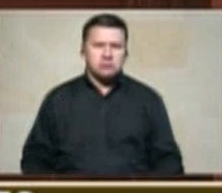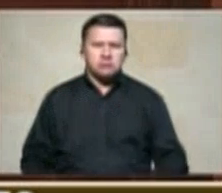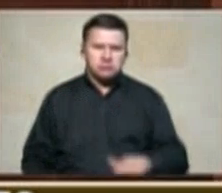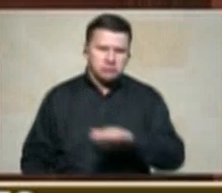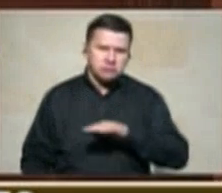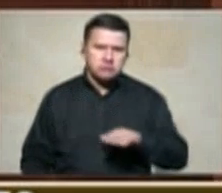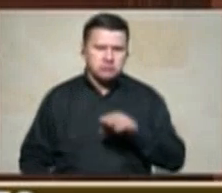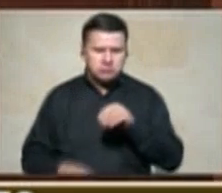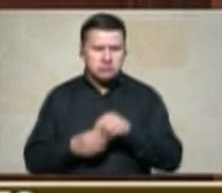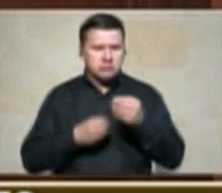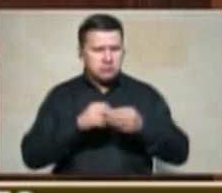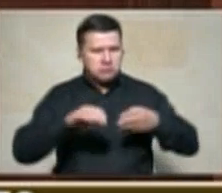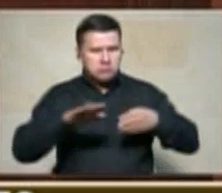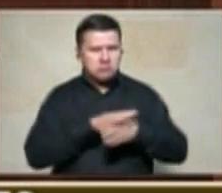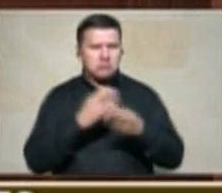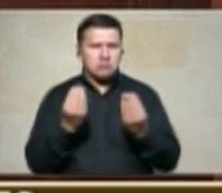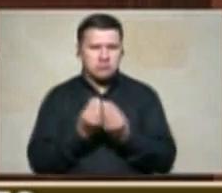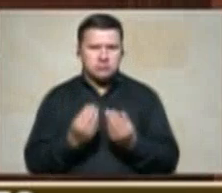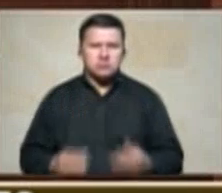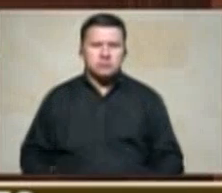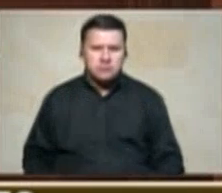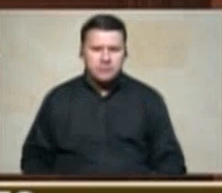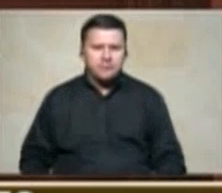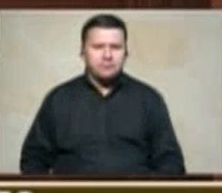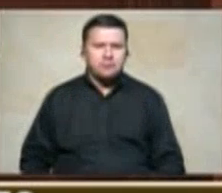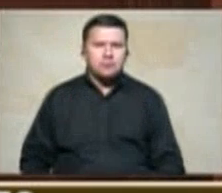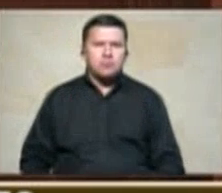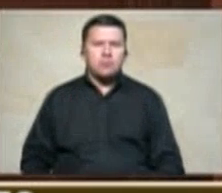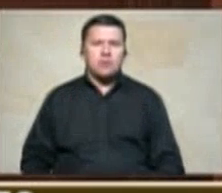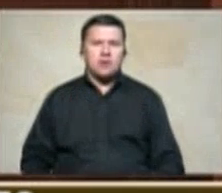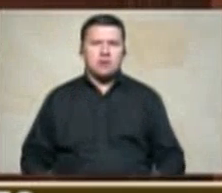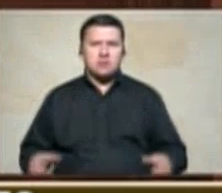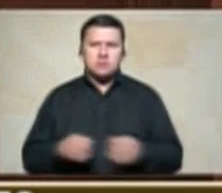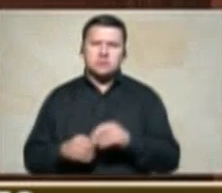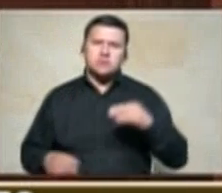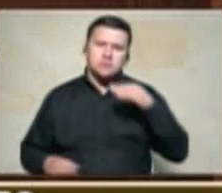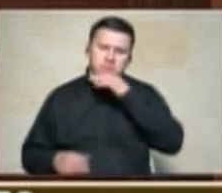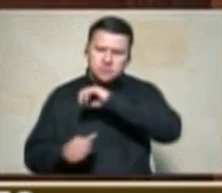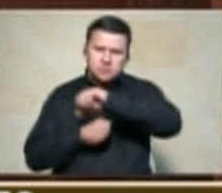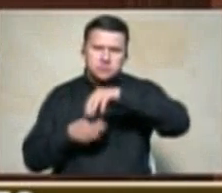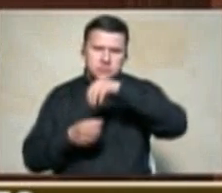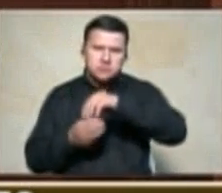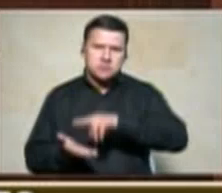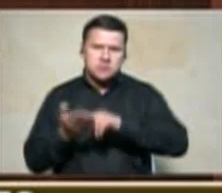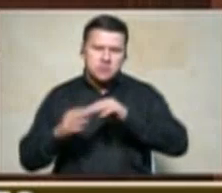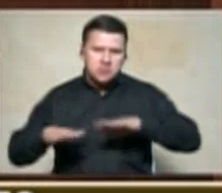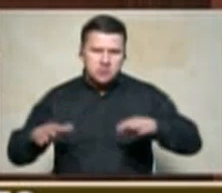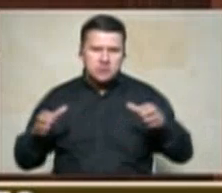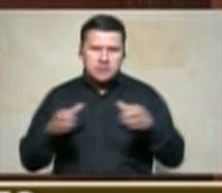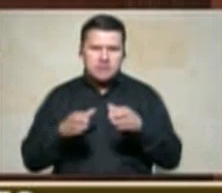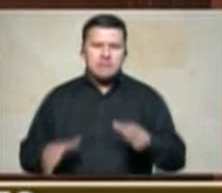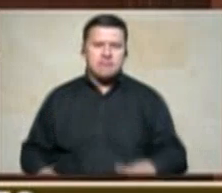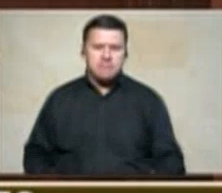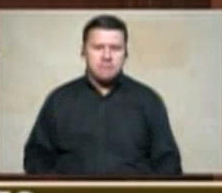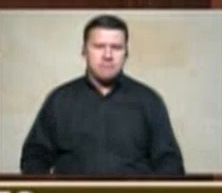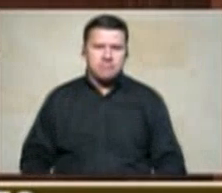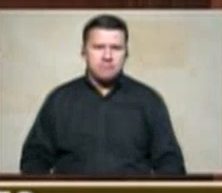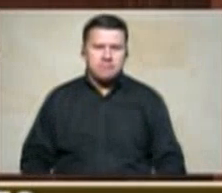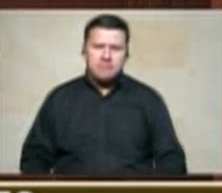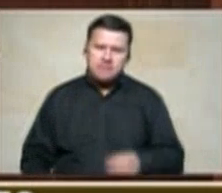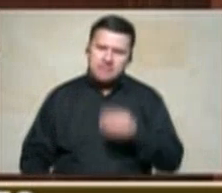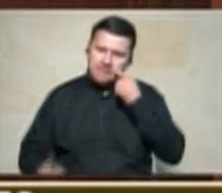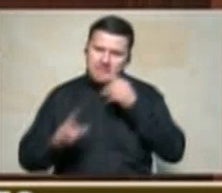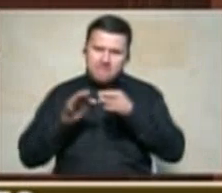quien ha entrado en el despreciable juego de la falsa reclamación valiéndose de cualquier ardid para lograr